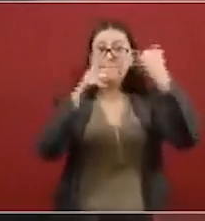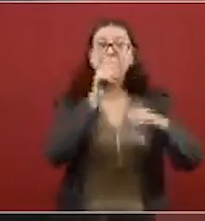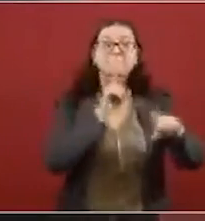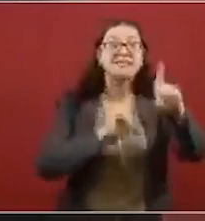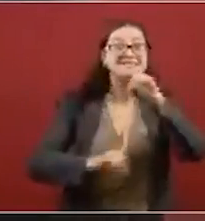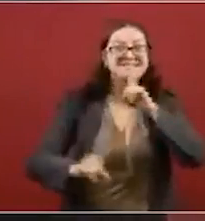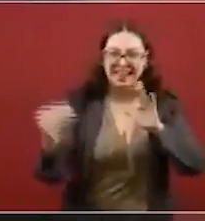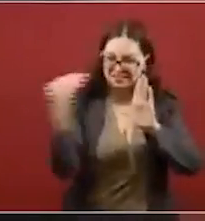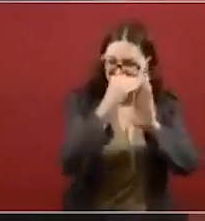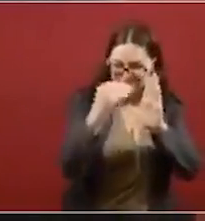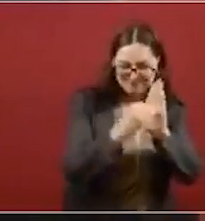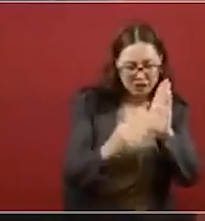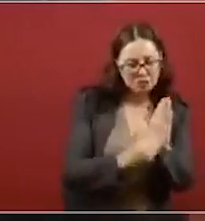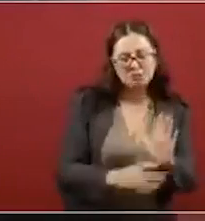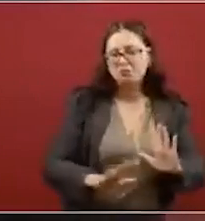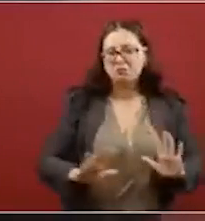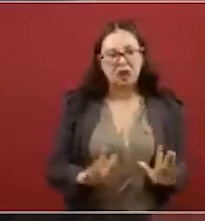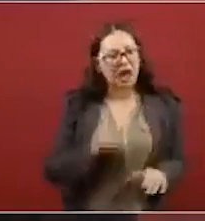No,